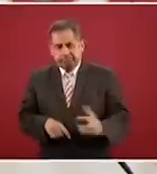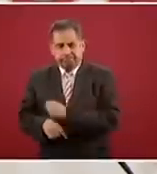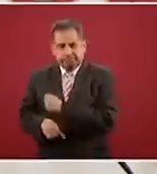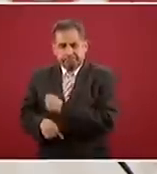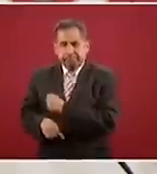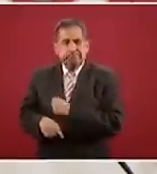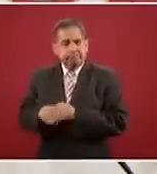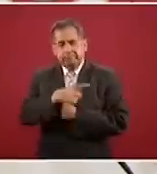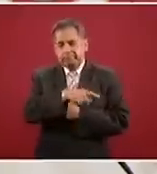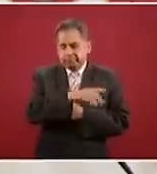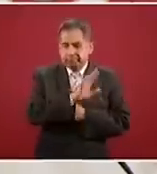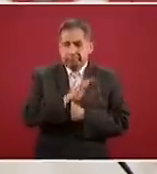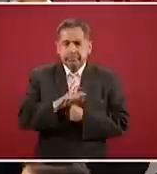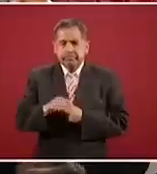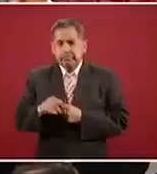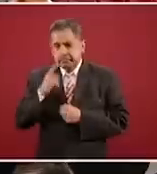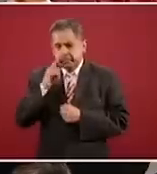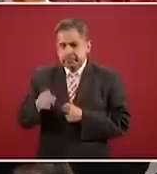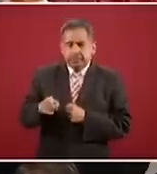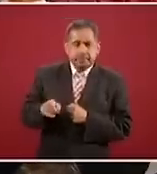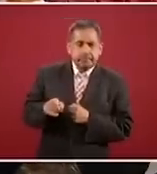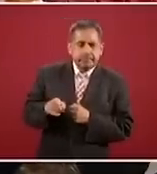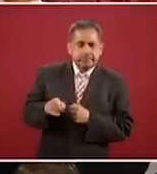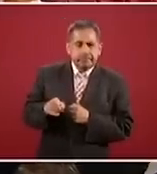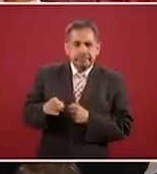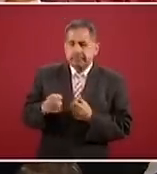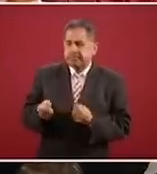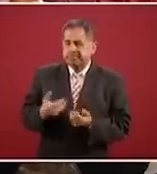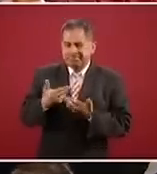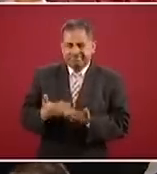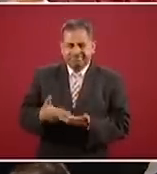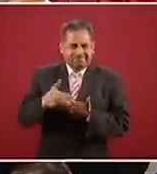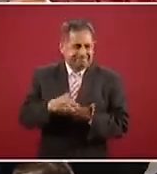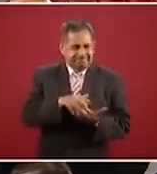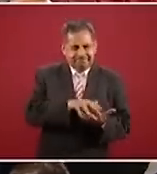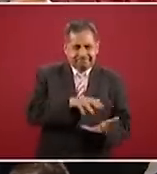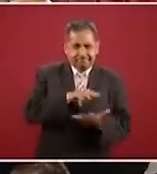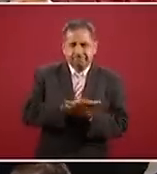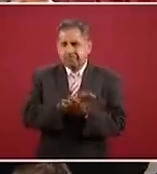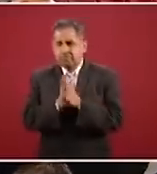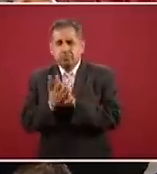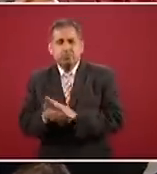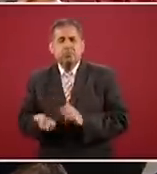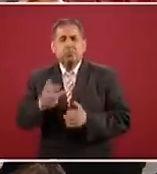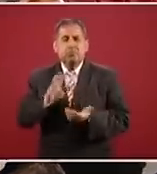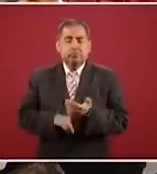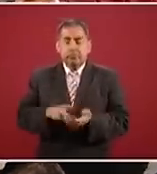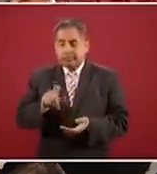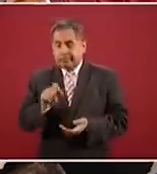para los grupos delincuenciales. Aquí ustedes pueden observar la cantidad en moneda nacional,